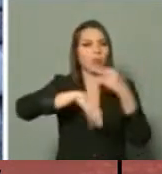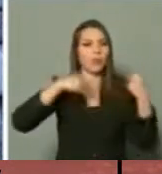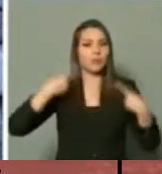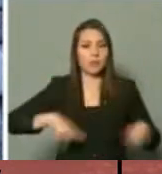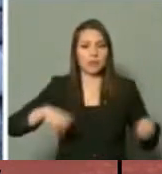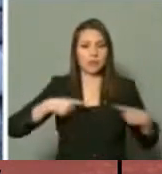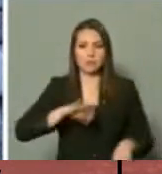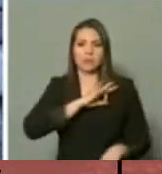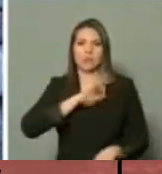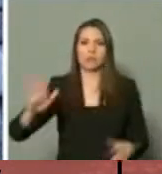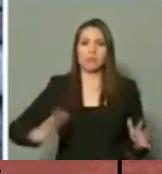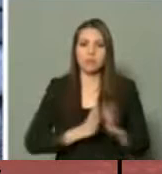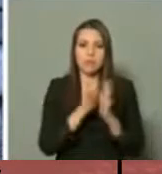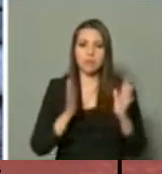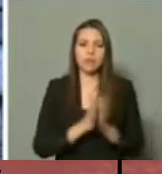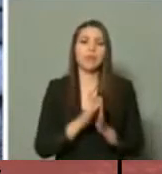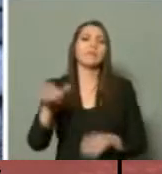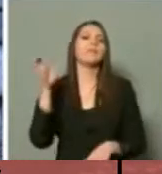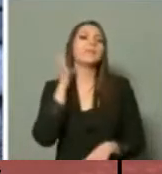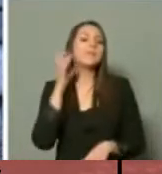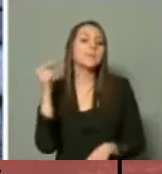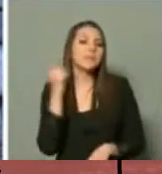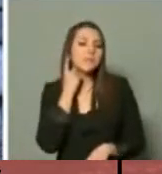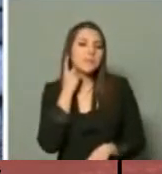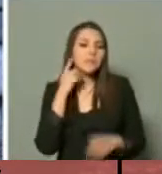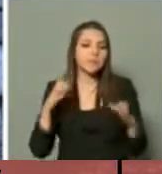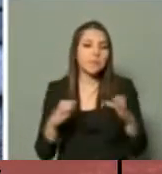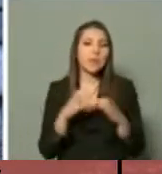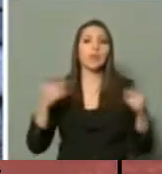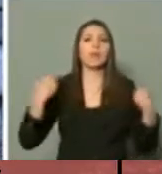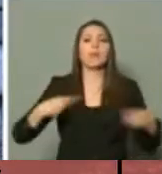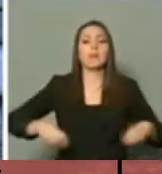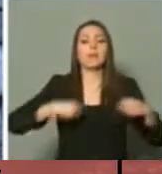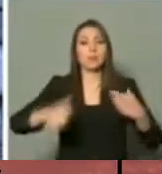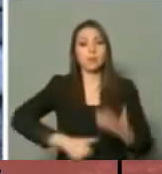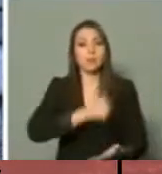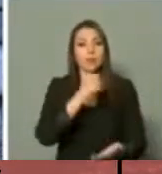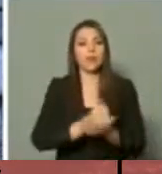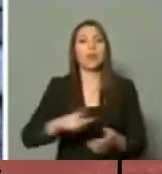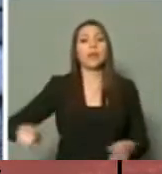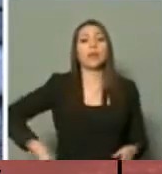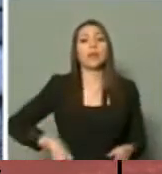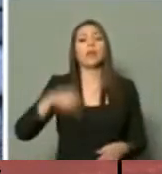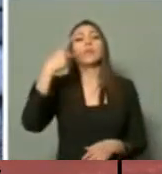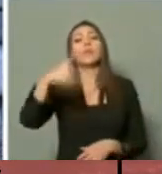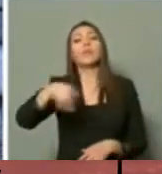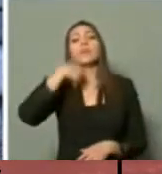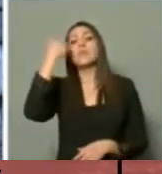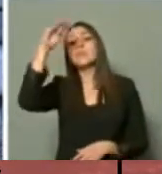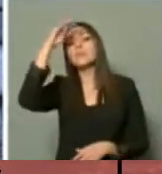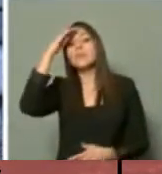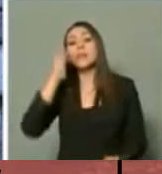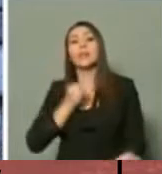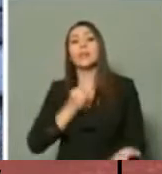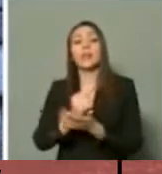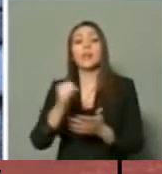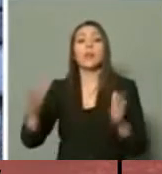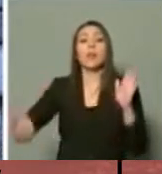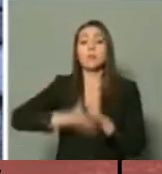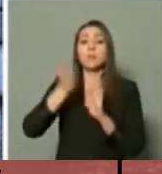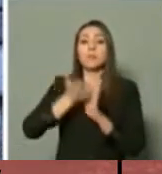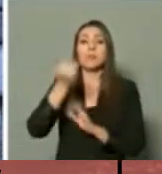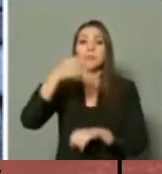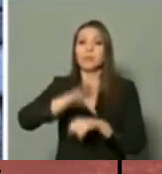participemos, el Congreso, la ciudadanía y el gobierno. Nunca más una decisión de construcción sin la opinión de los